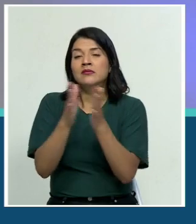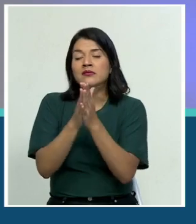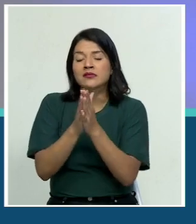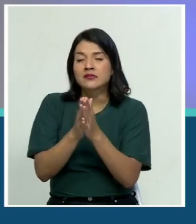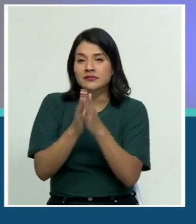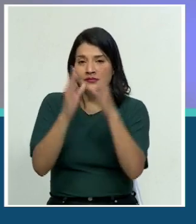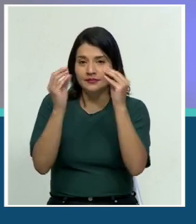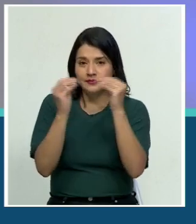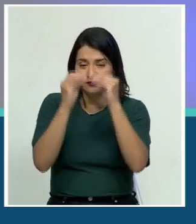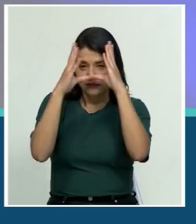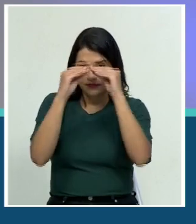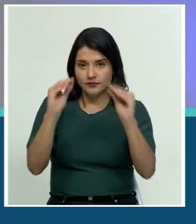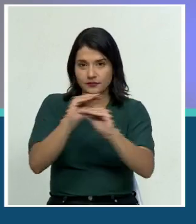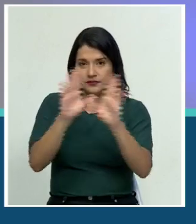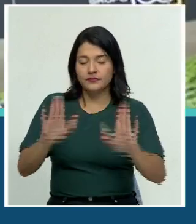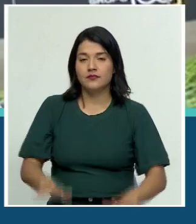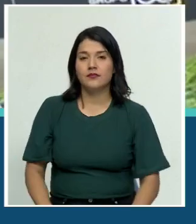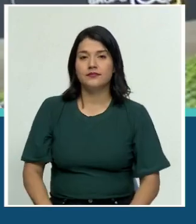transparencia.